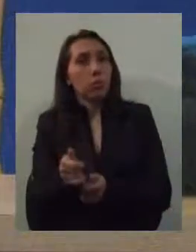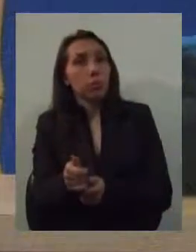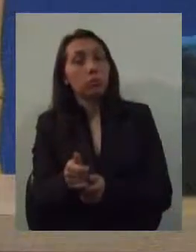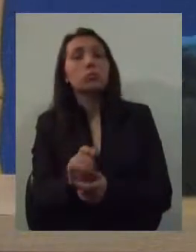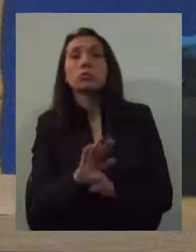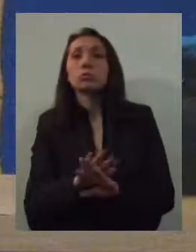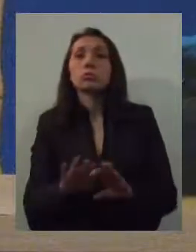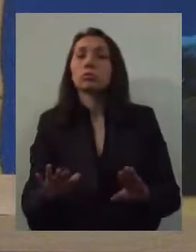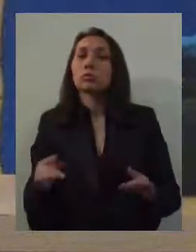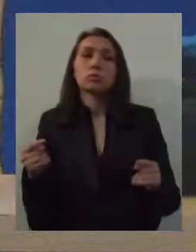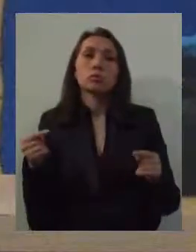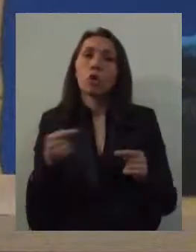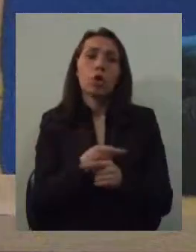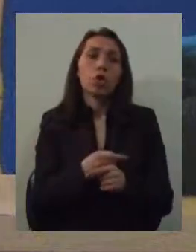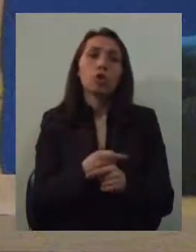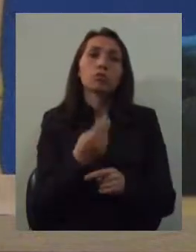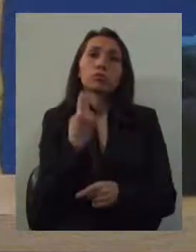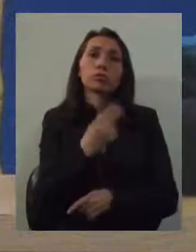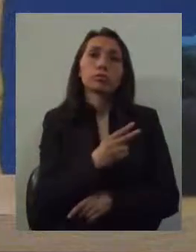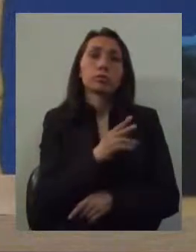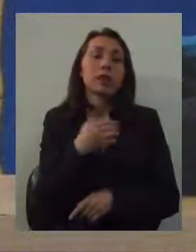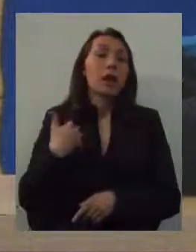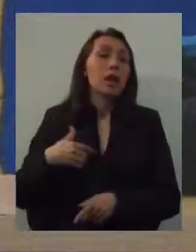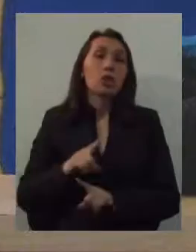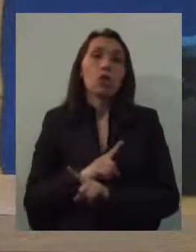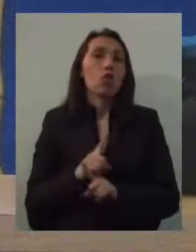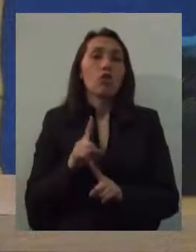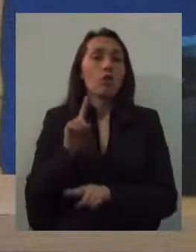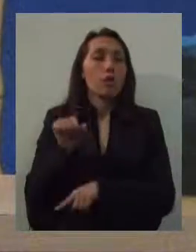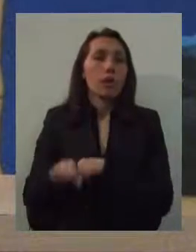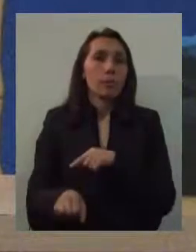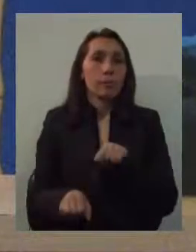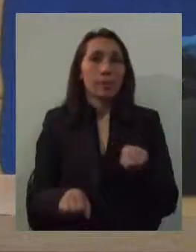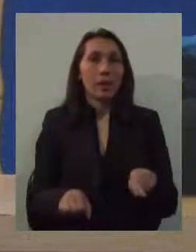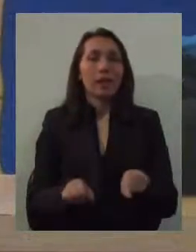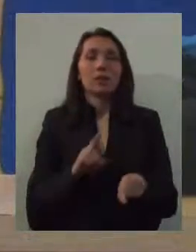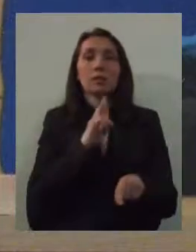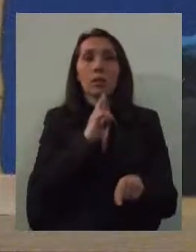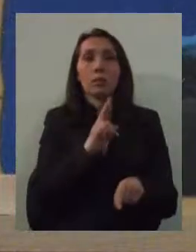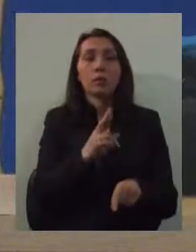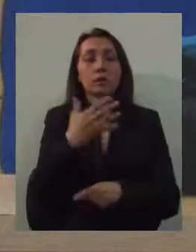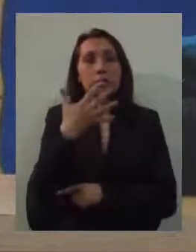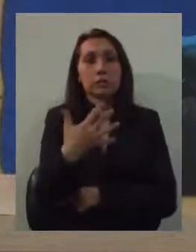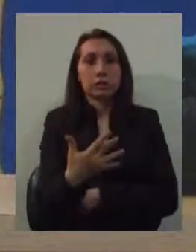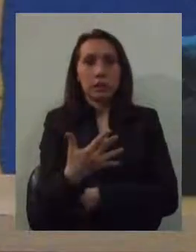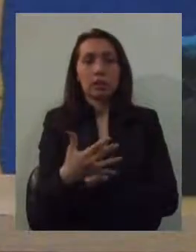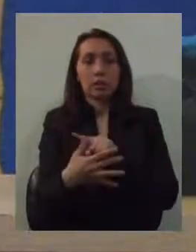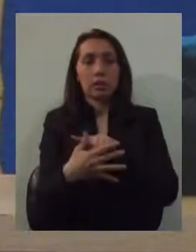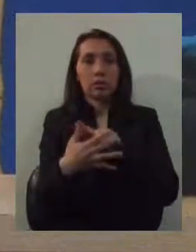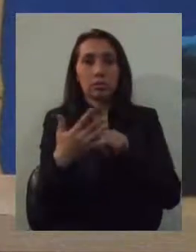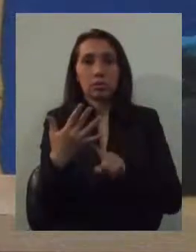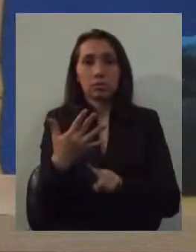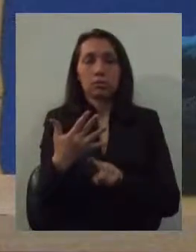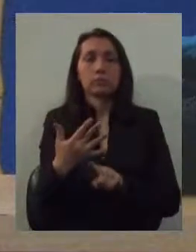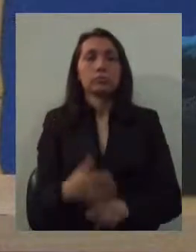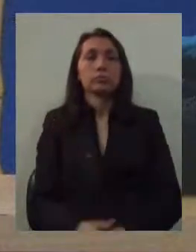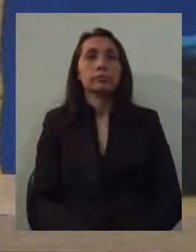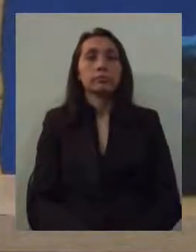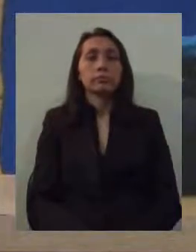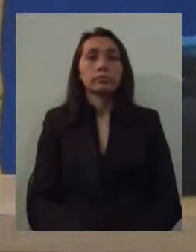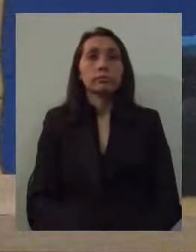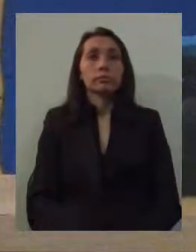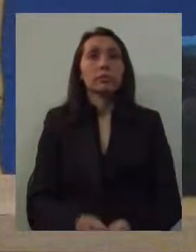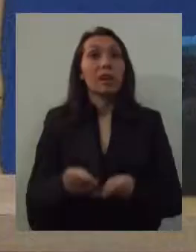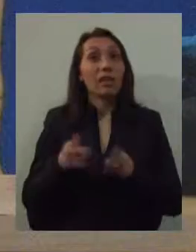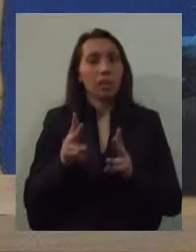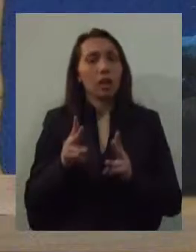va contra la jurisdicción exclusiva argentina, no vamos a reconocer esa sentencia, pero son solamente estos 5 casos.